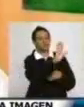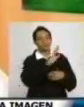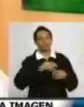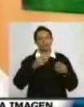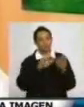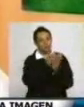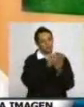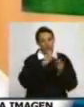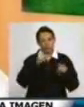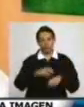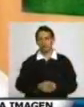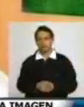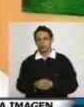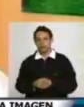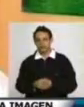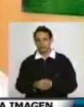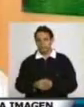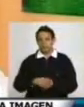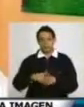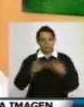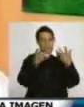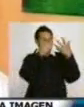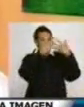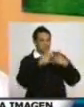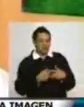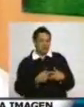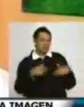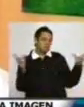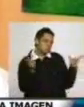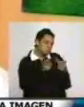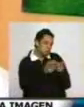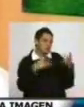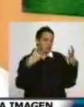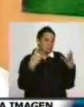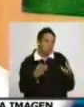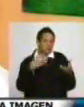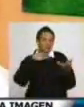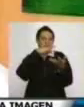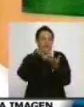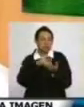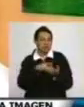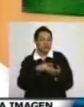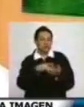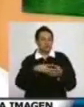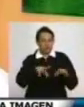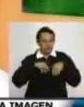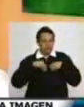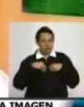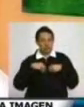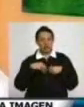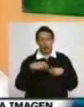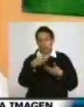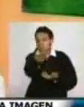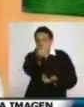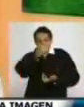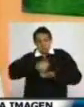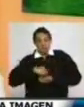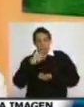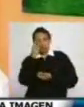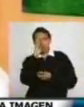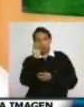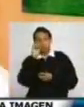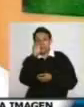Las microempresas y pequeñas empresas que quieran acceder a sus beneficios es solo que se acerquen a Bancoldex. No es indispensable